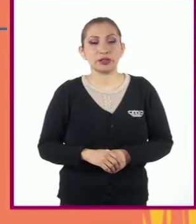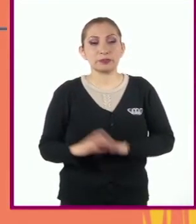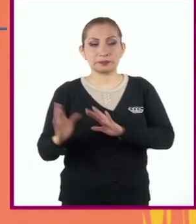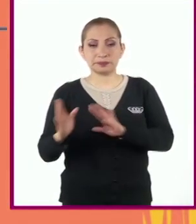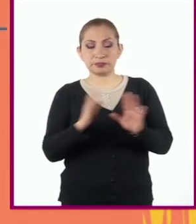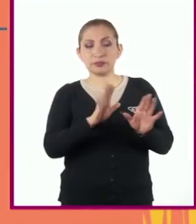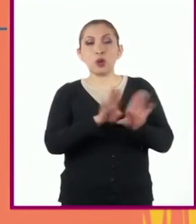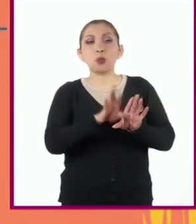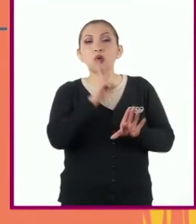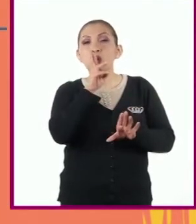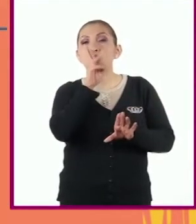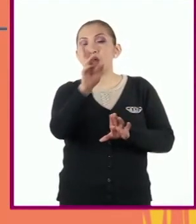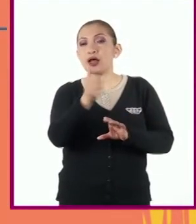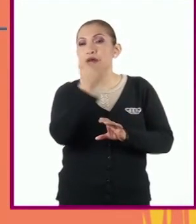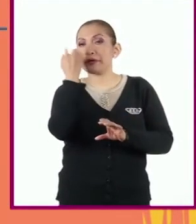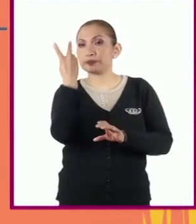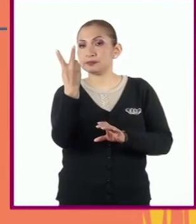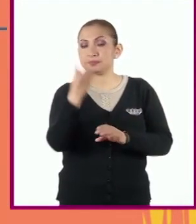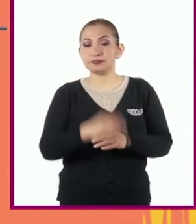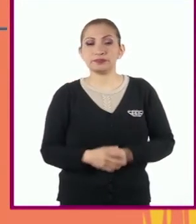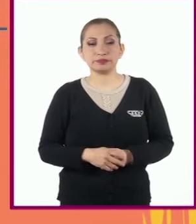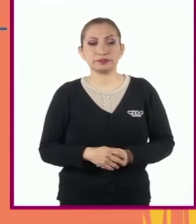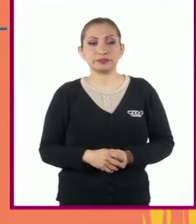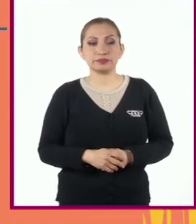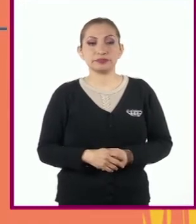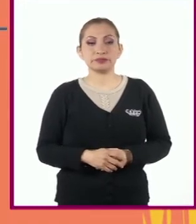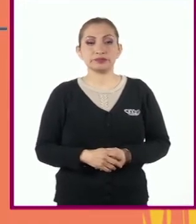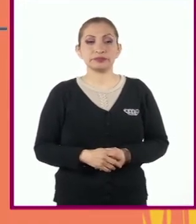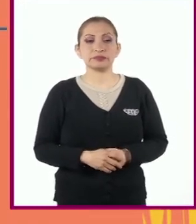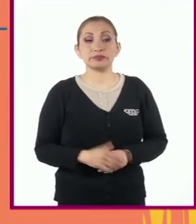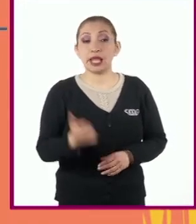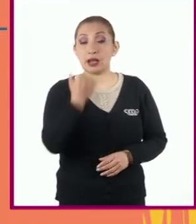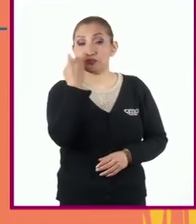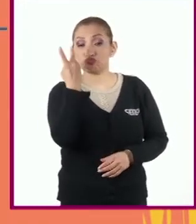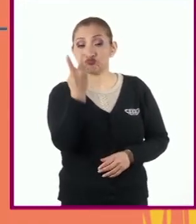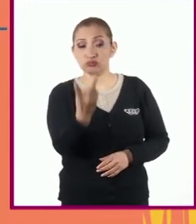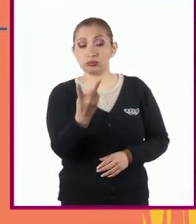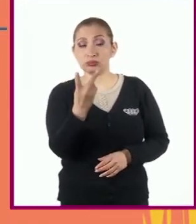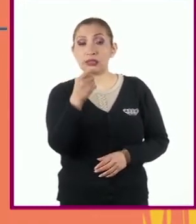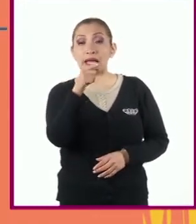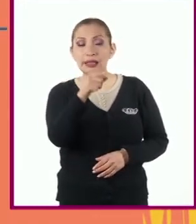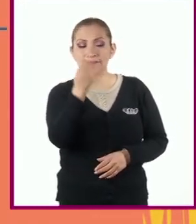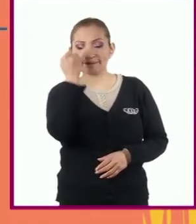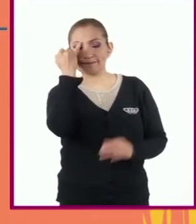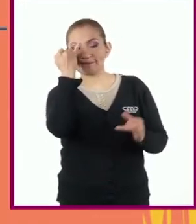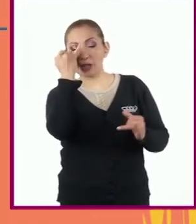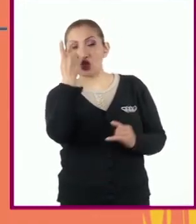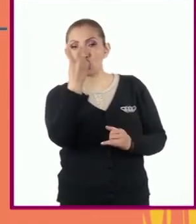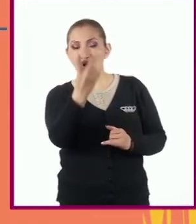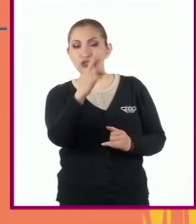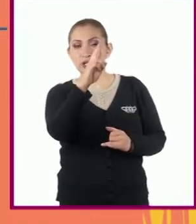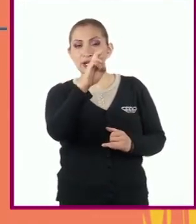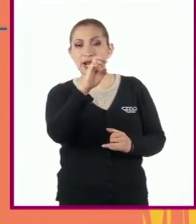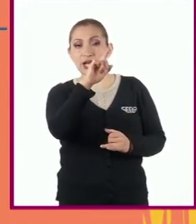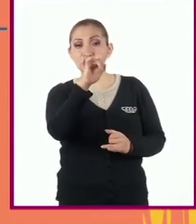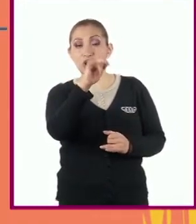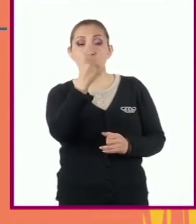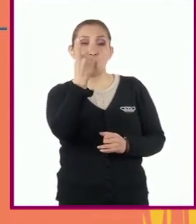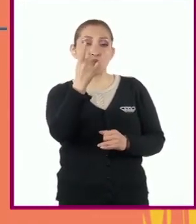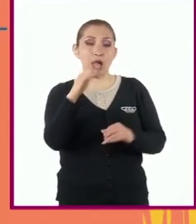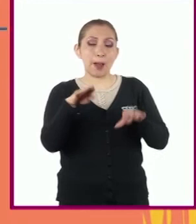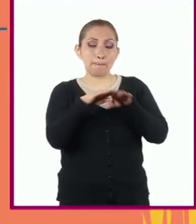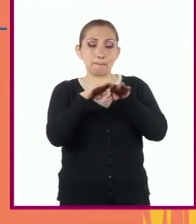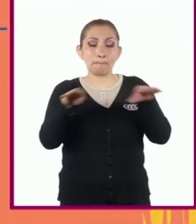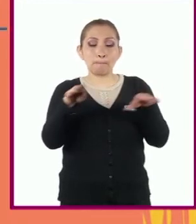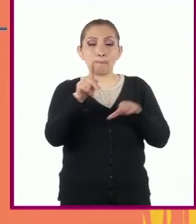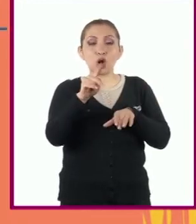Veamos cómo lo resolvió el alumno 2. El alumno 2 estableció 2 razones o una